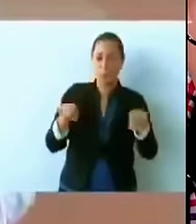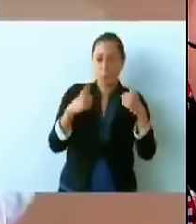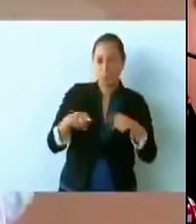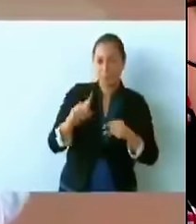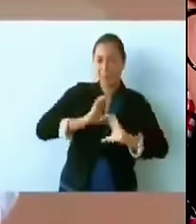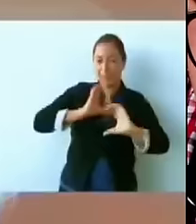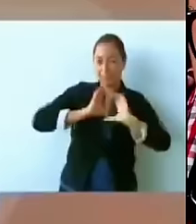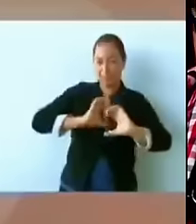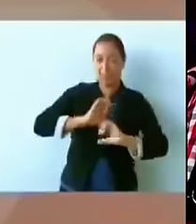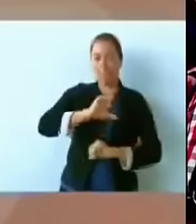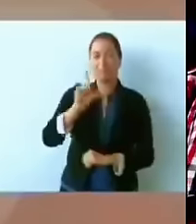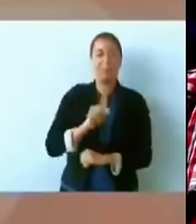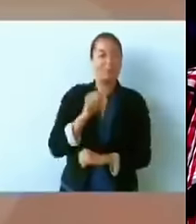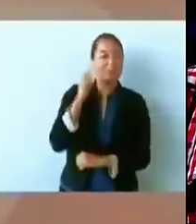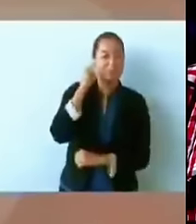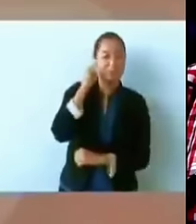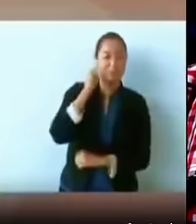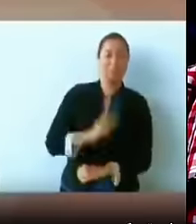Escuchen.